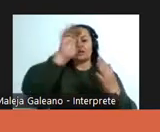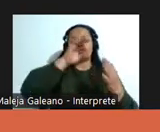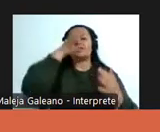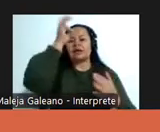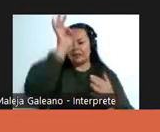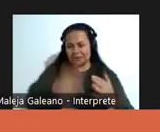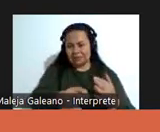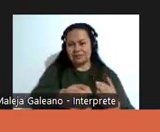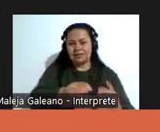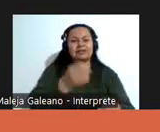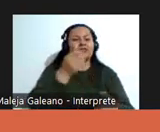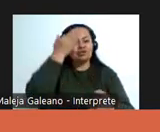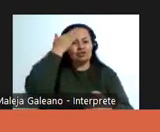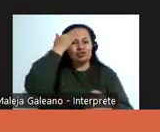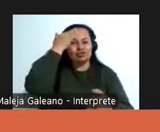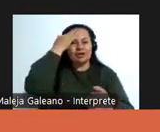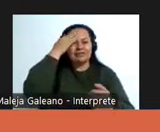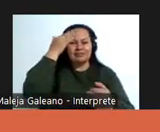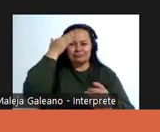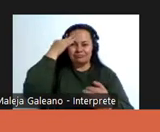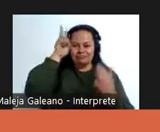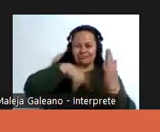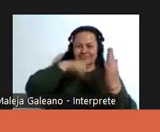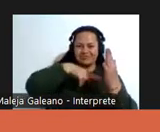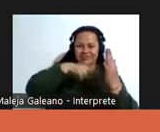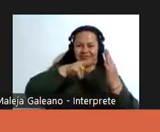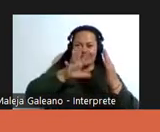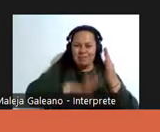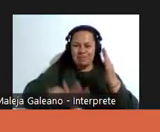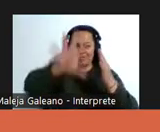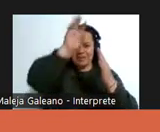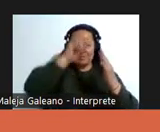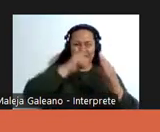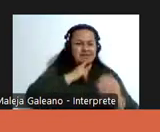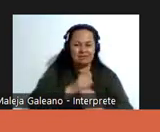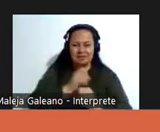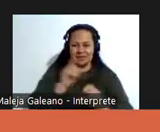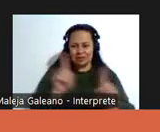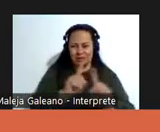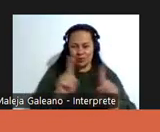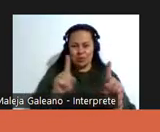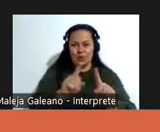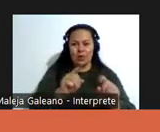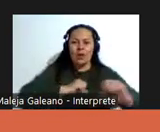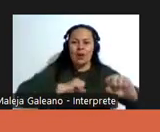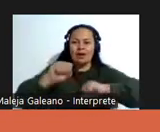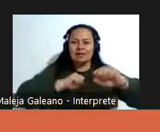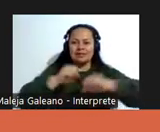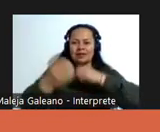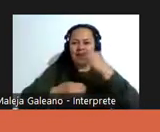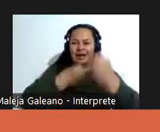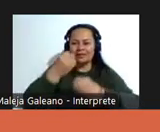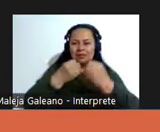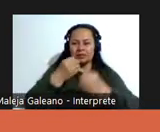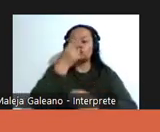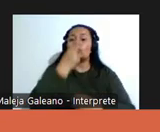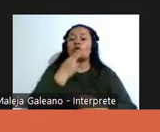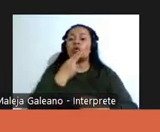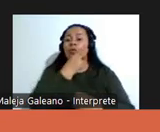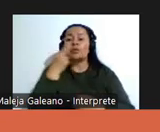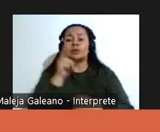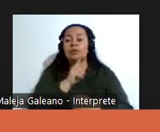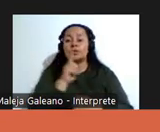ustedes ya saben leer mapas. Entonces no es tan difícil. El ejercicio que vamos a hacer, se los prometo que no es tan